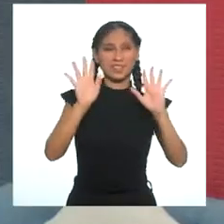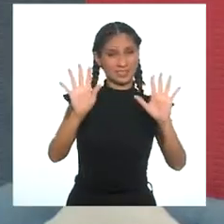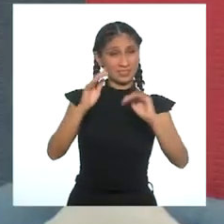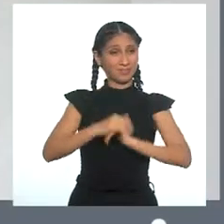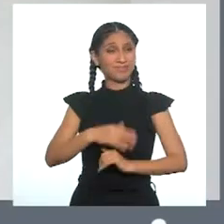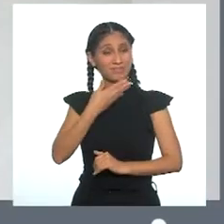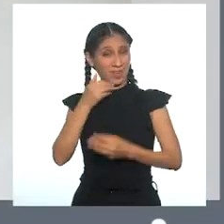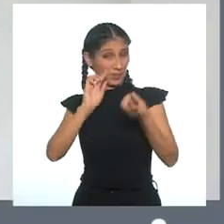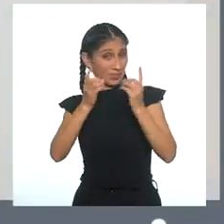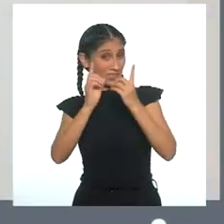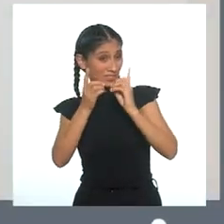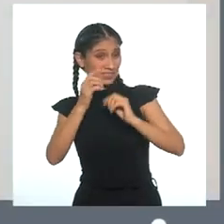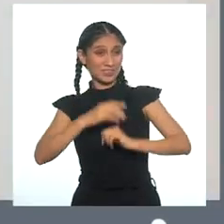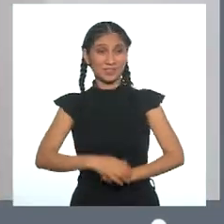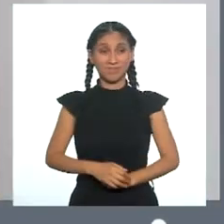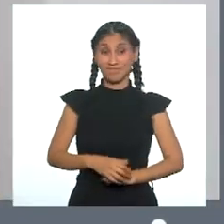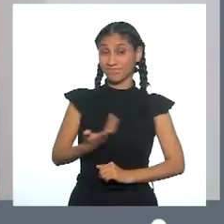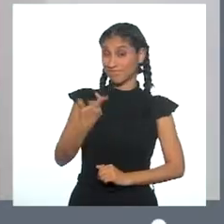es mejor.